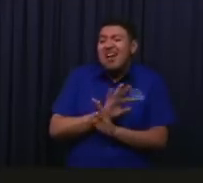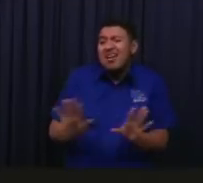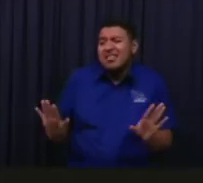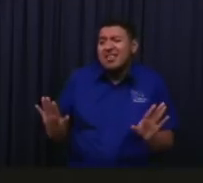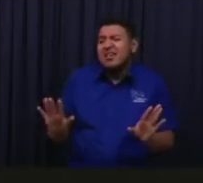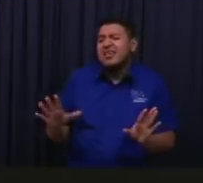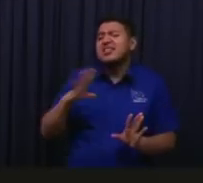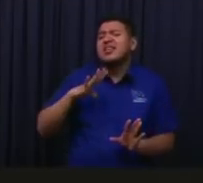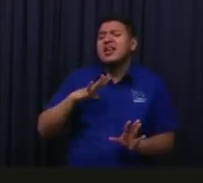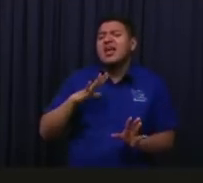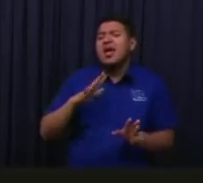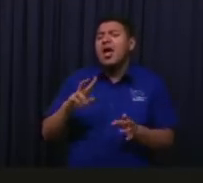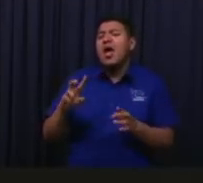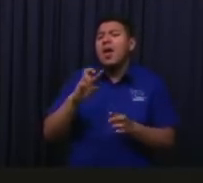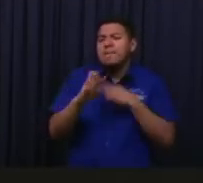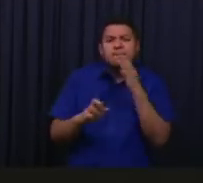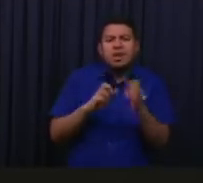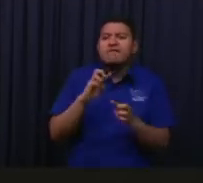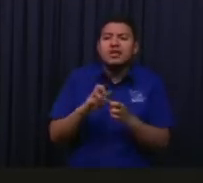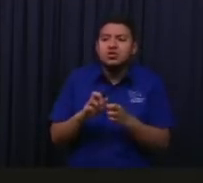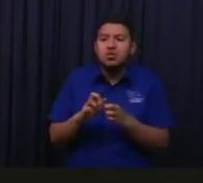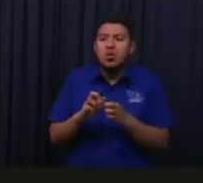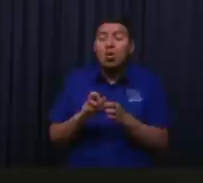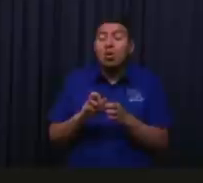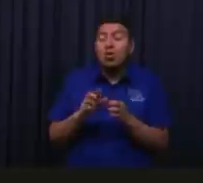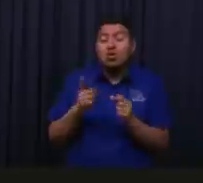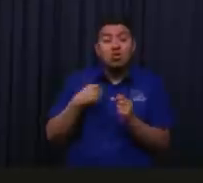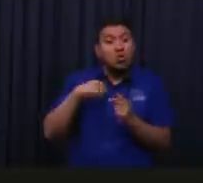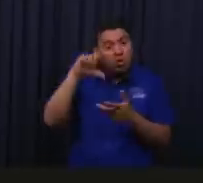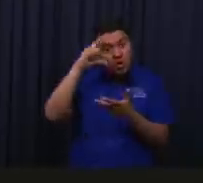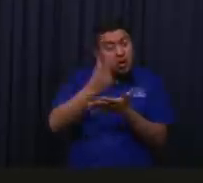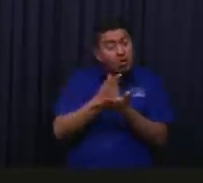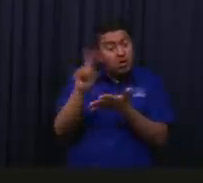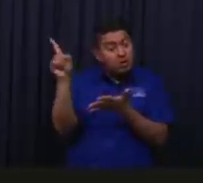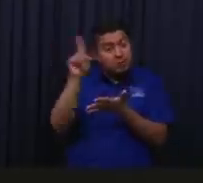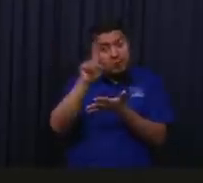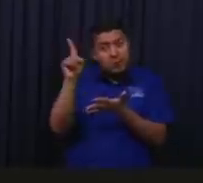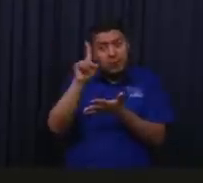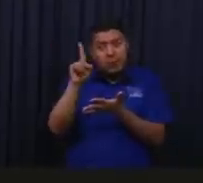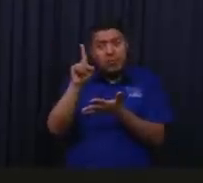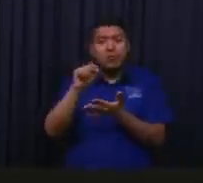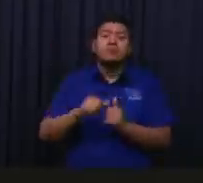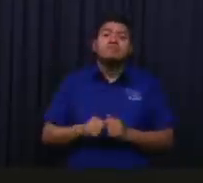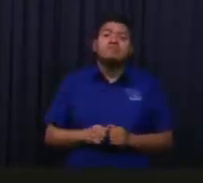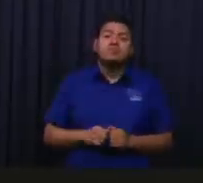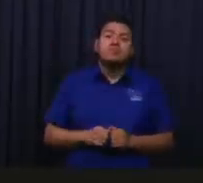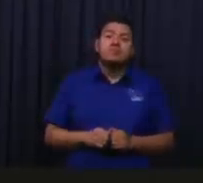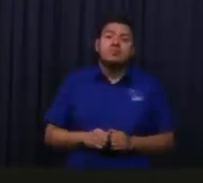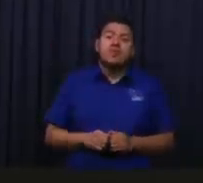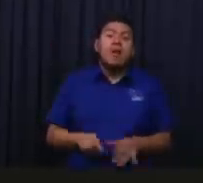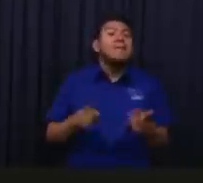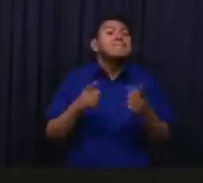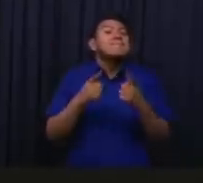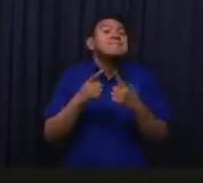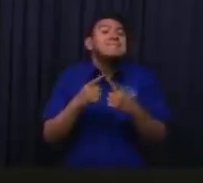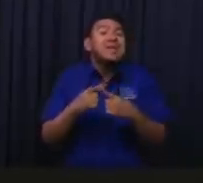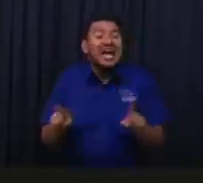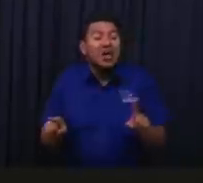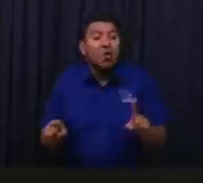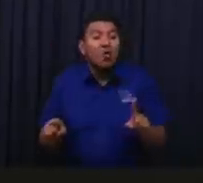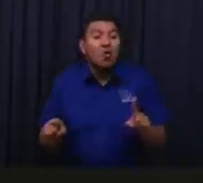Pero creo que no hemos alcanzado la perfección. Pero que eso no quiere decir que